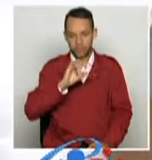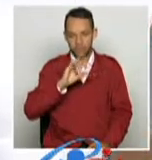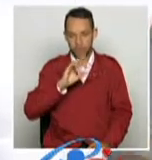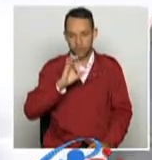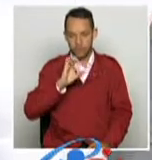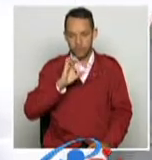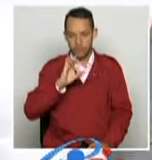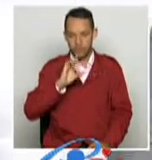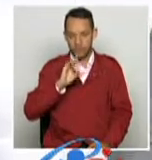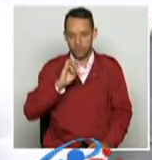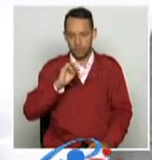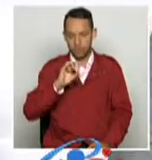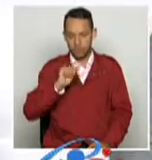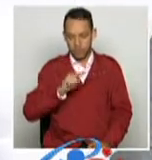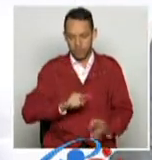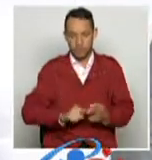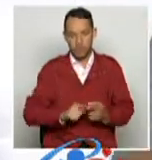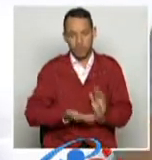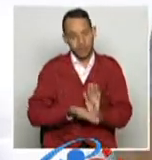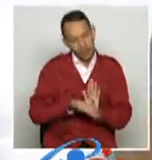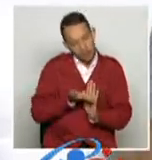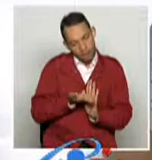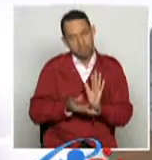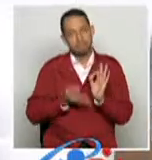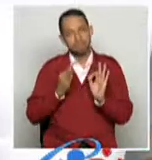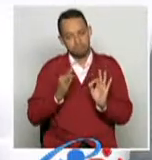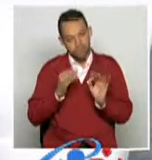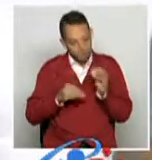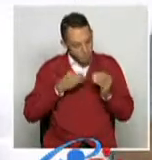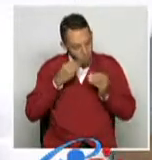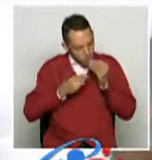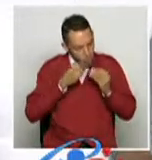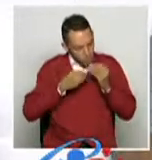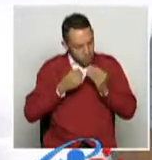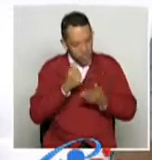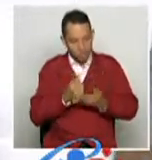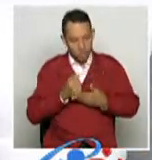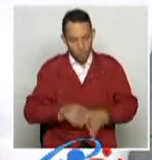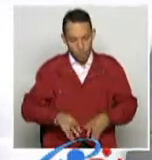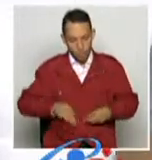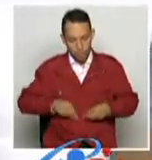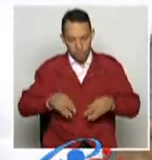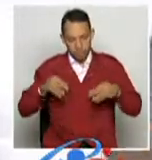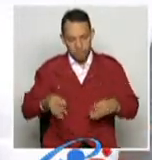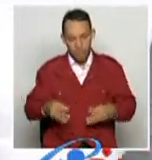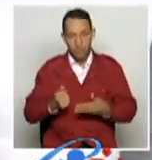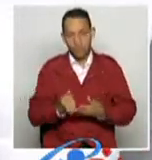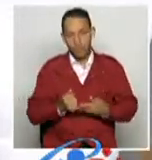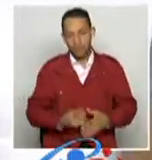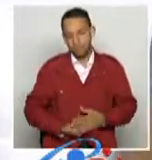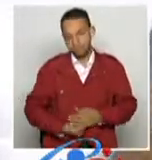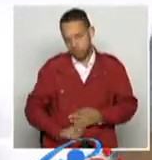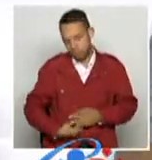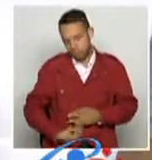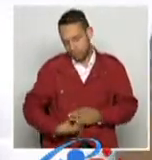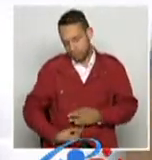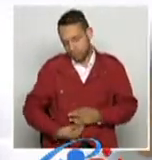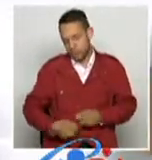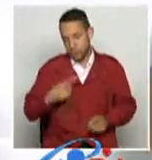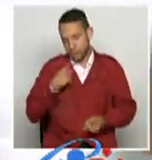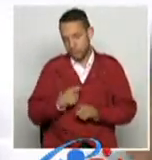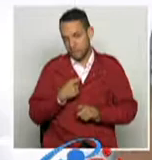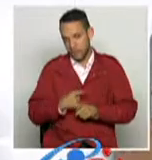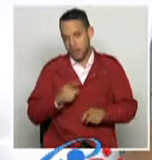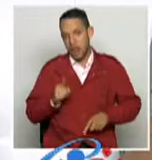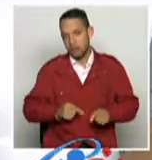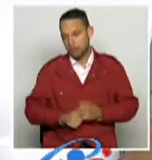la forma correcta, con la temperatura que es, inmediatamente la diarrea cesa, para, bloquea, porque